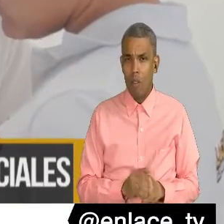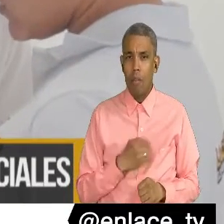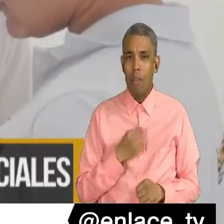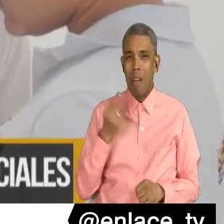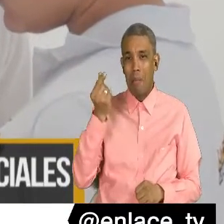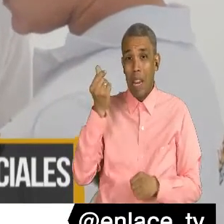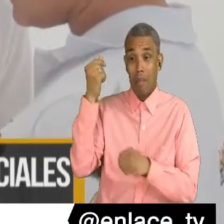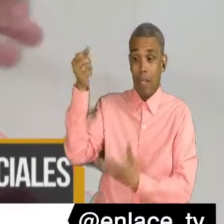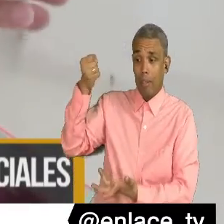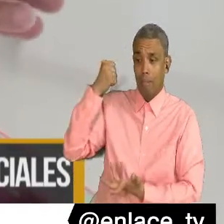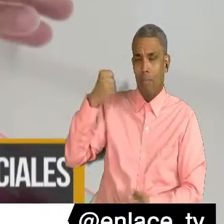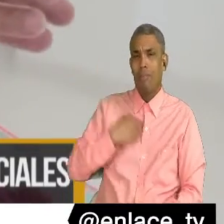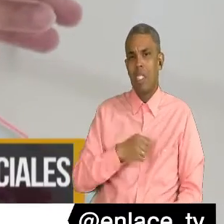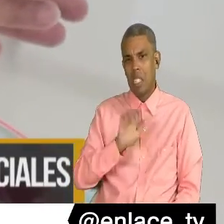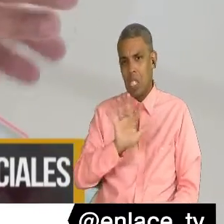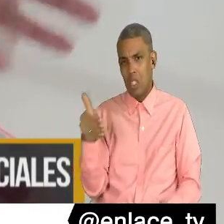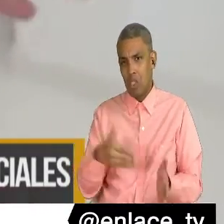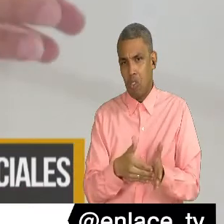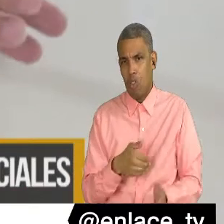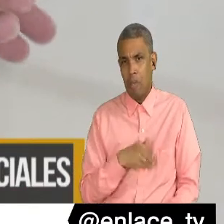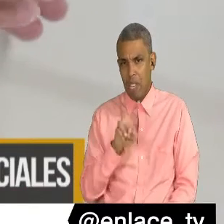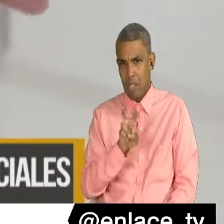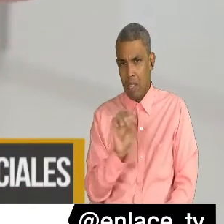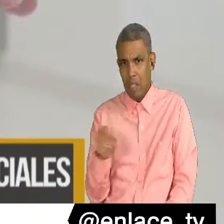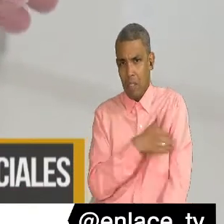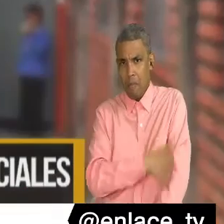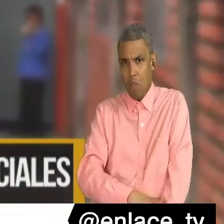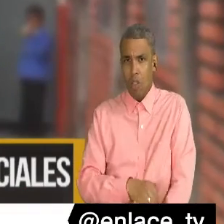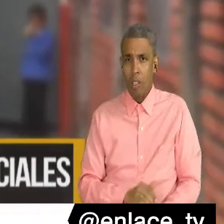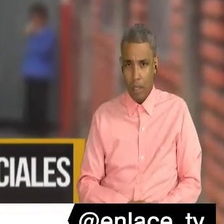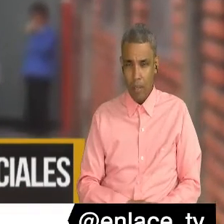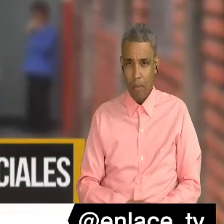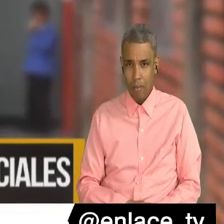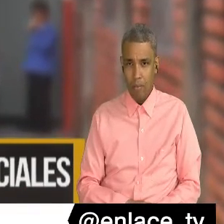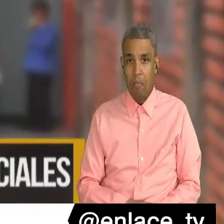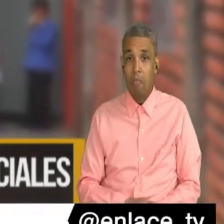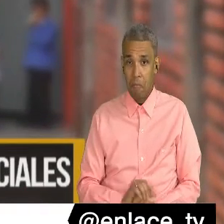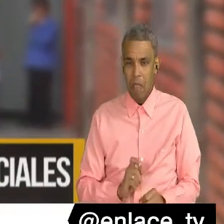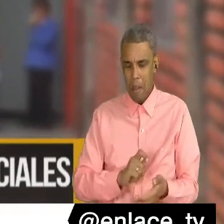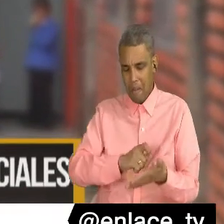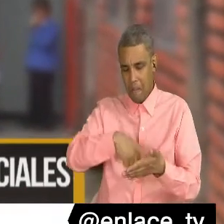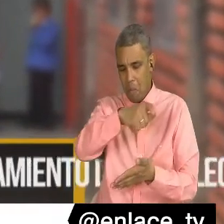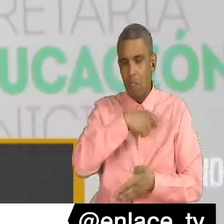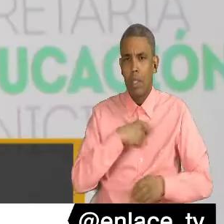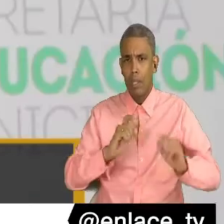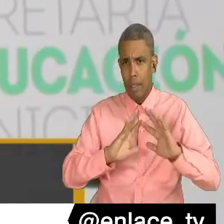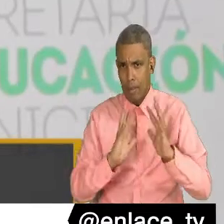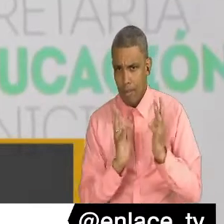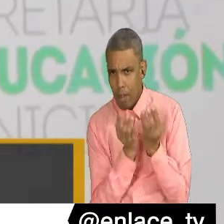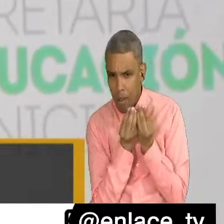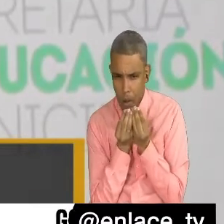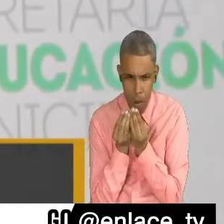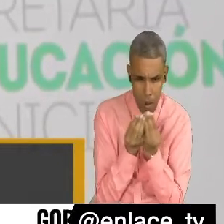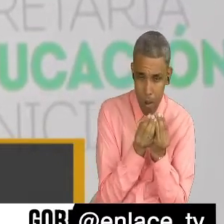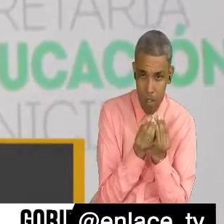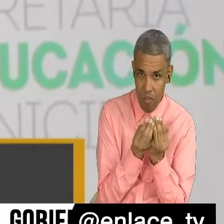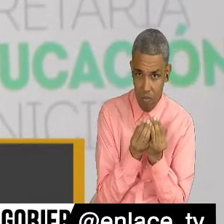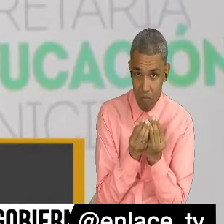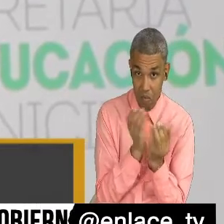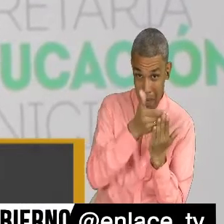pesos los que se invertirán, recursos propios del gobierno local y que fueron aprobados por el Consejo Municipal. Bueno, y vamos a arrancar por